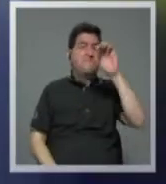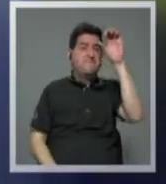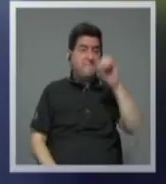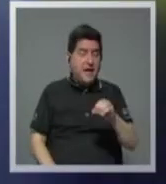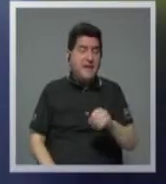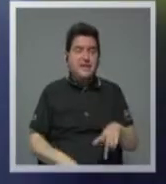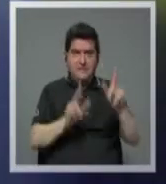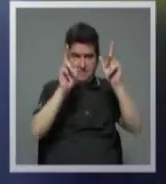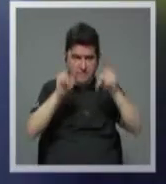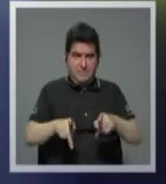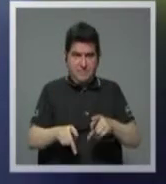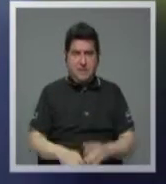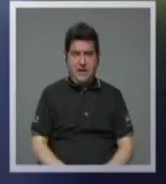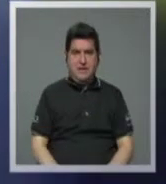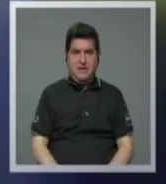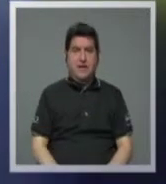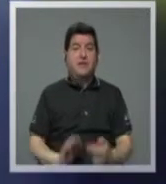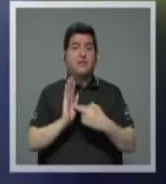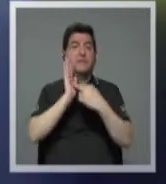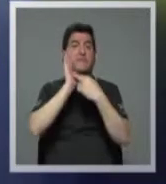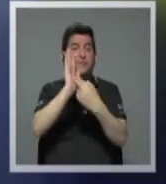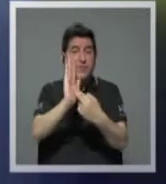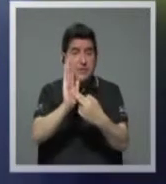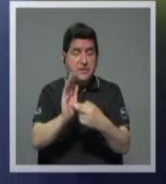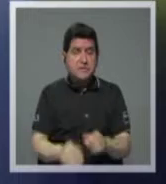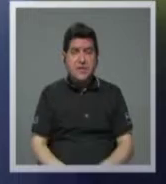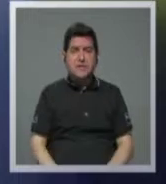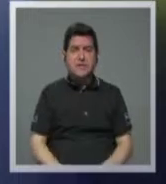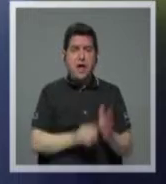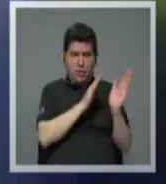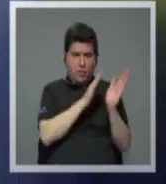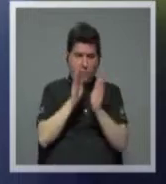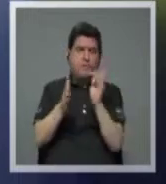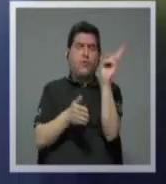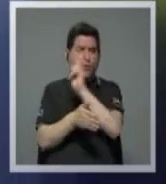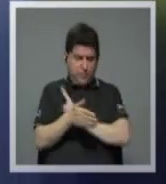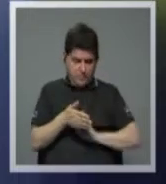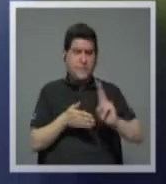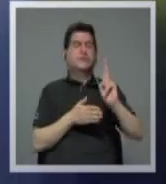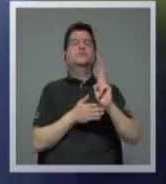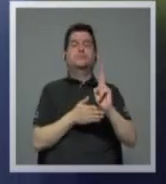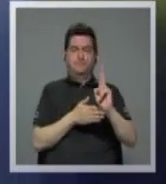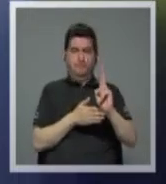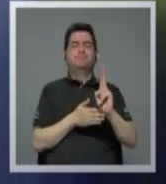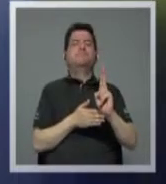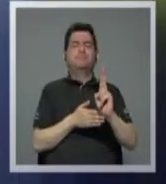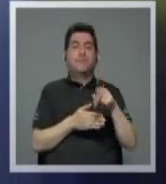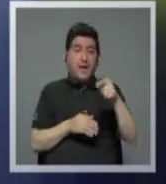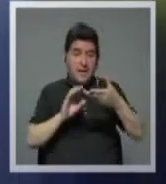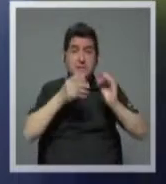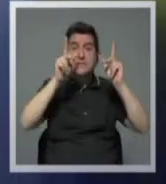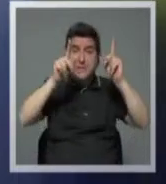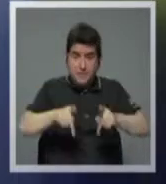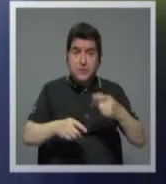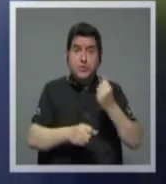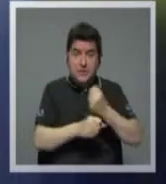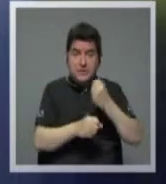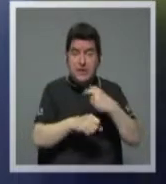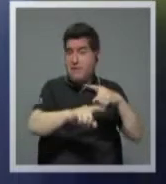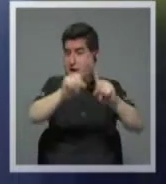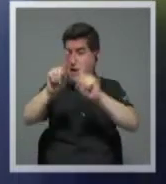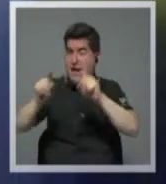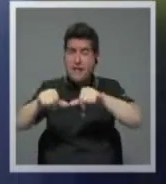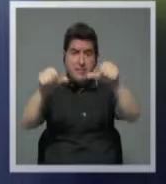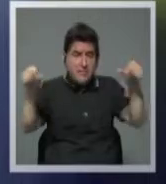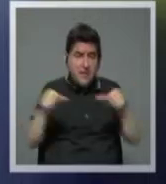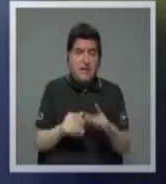de las personas que representan personas que tienen formación universitaria. Esa cantidad de personas trabajan en diferentes